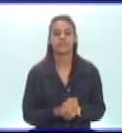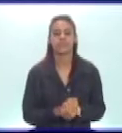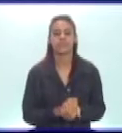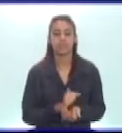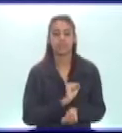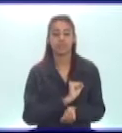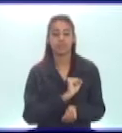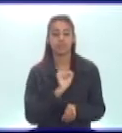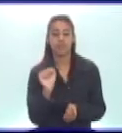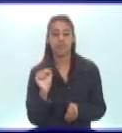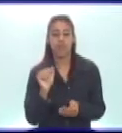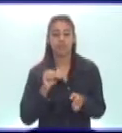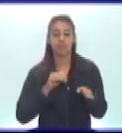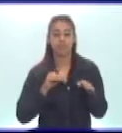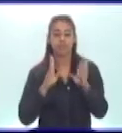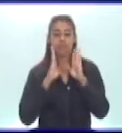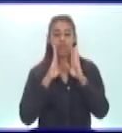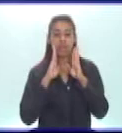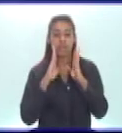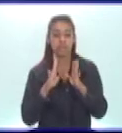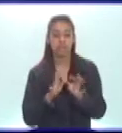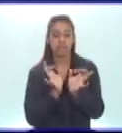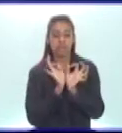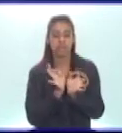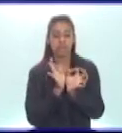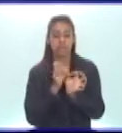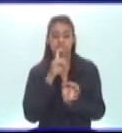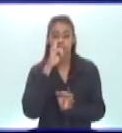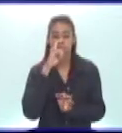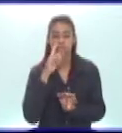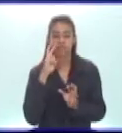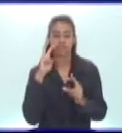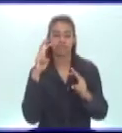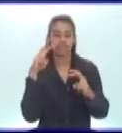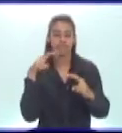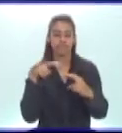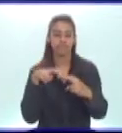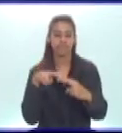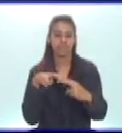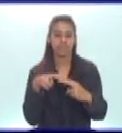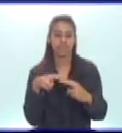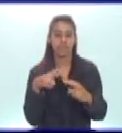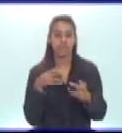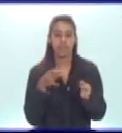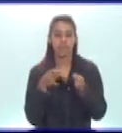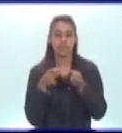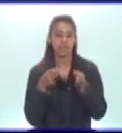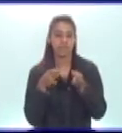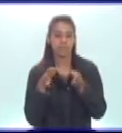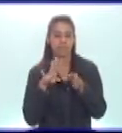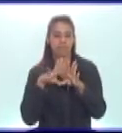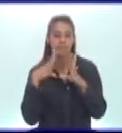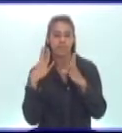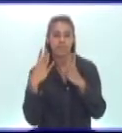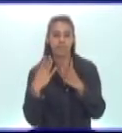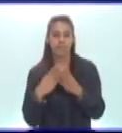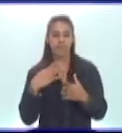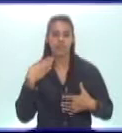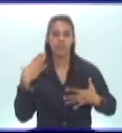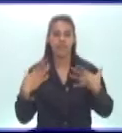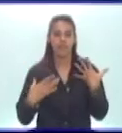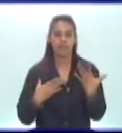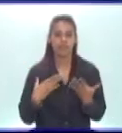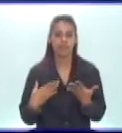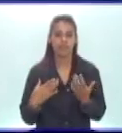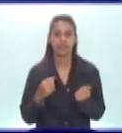Lograr mantener la atención del niño y el contacto visual durante el proceso de la comunicación. En caso que el niño